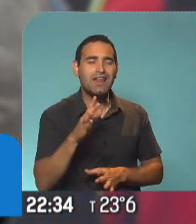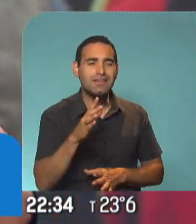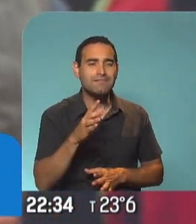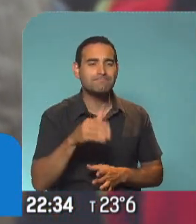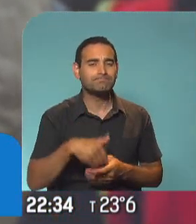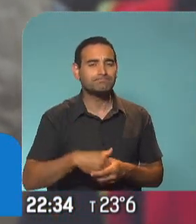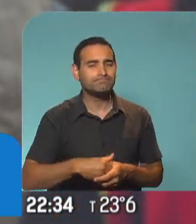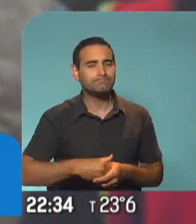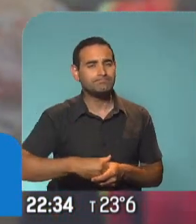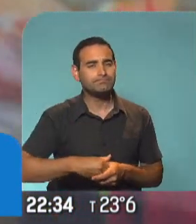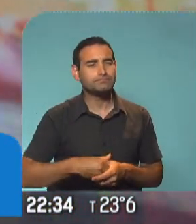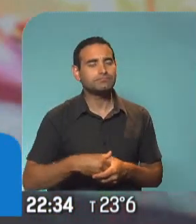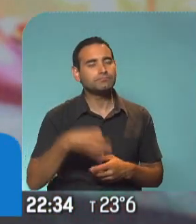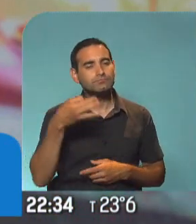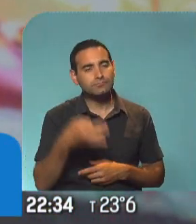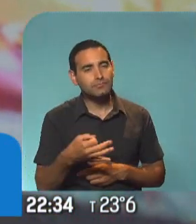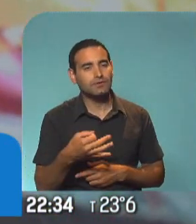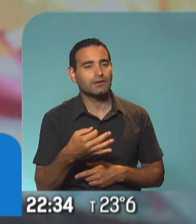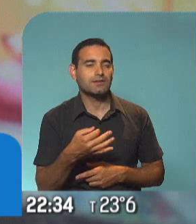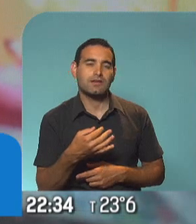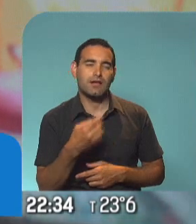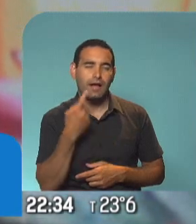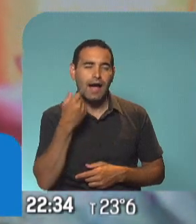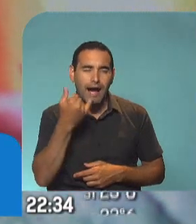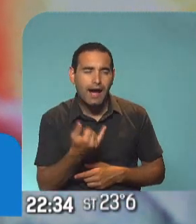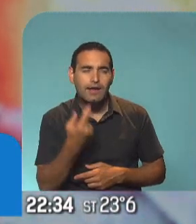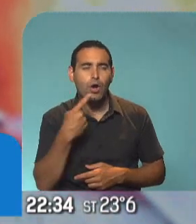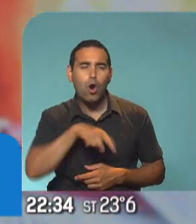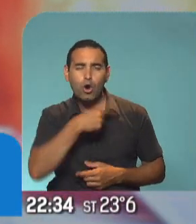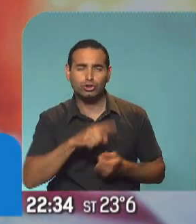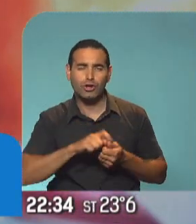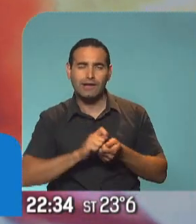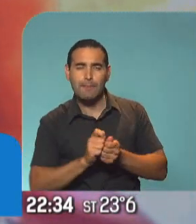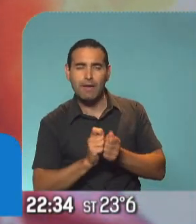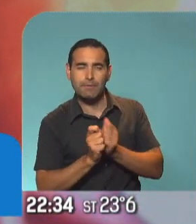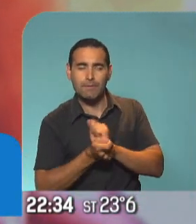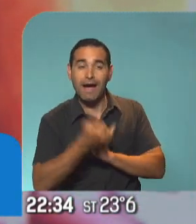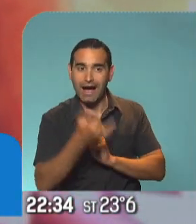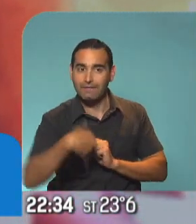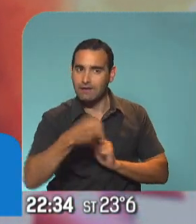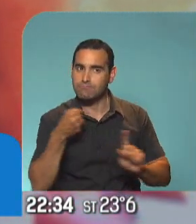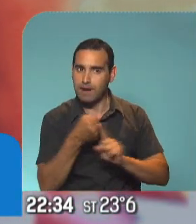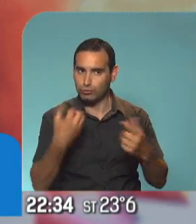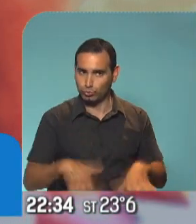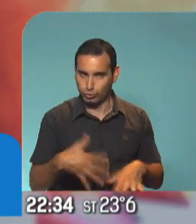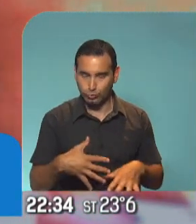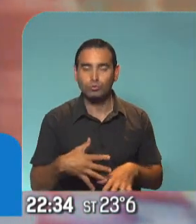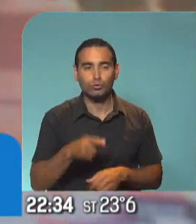realidad viene como una suerte de caballo de Troya con un montón de otras modificaciones que van a impactar en